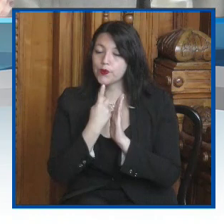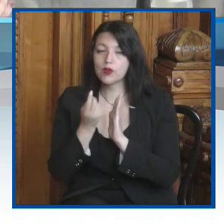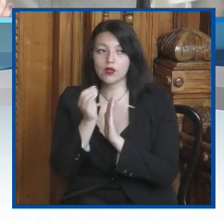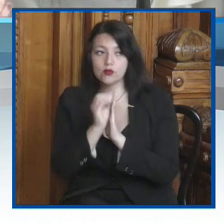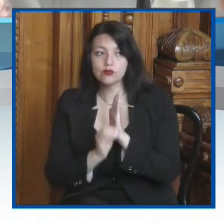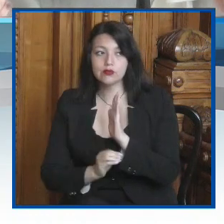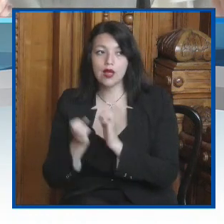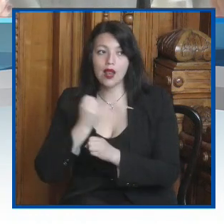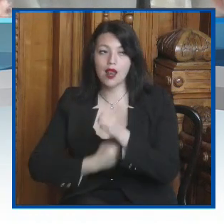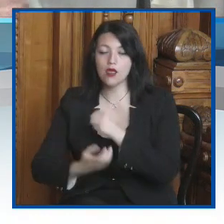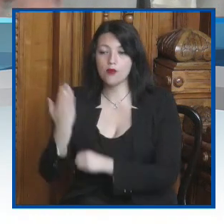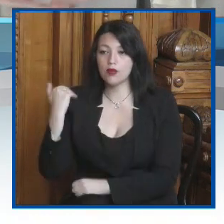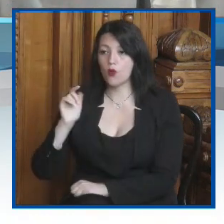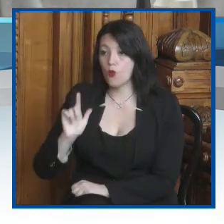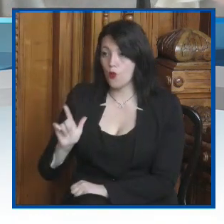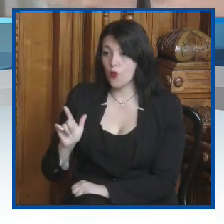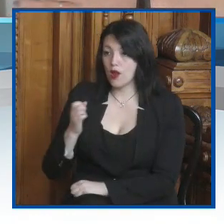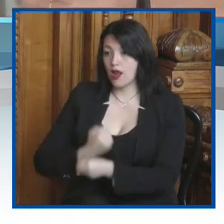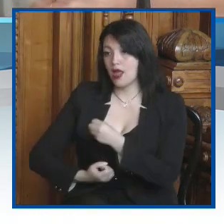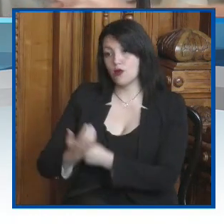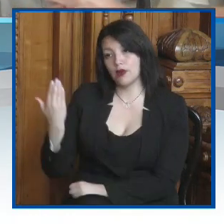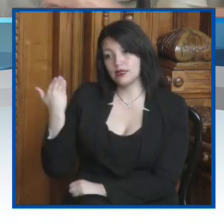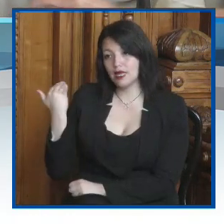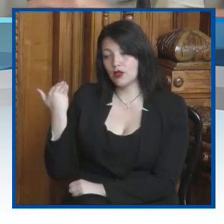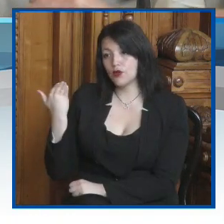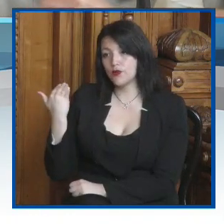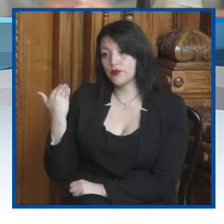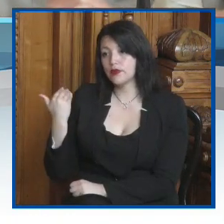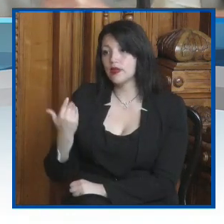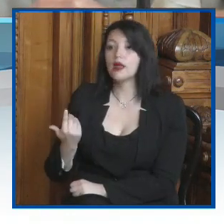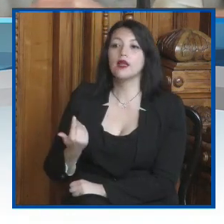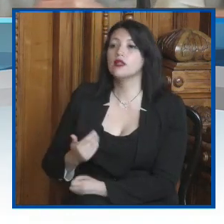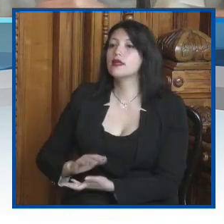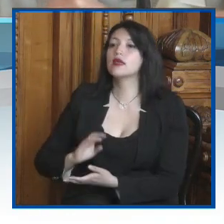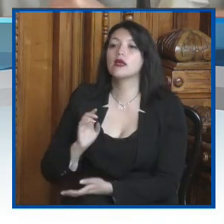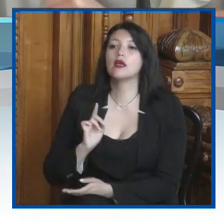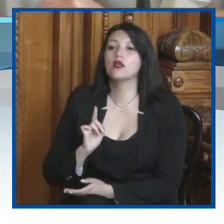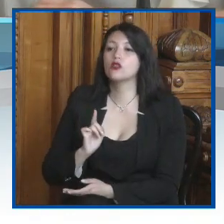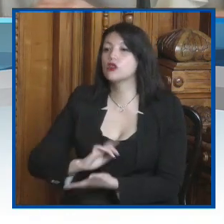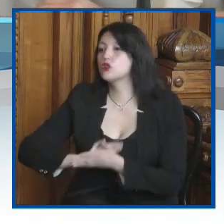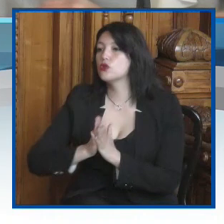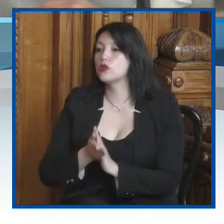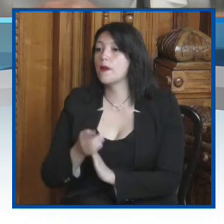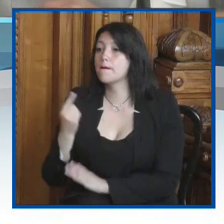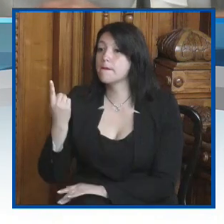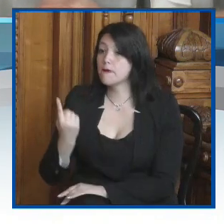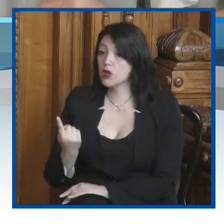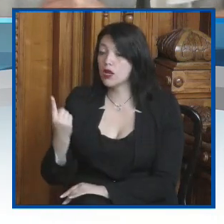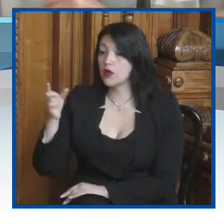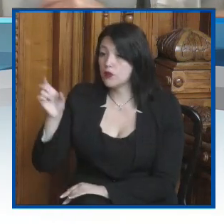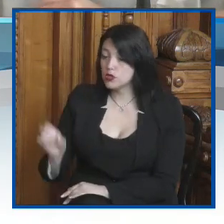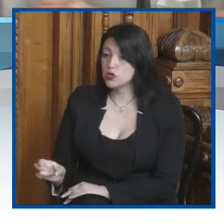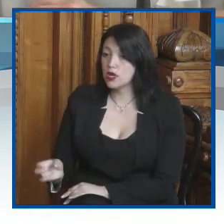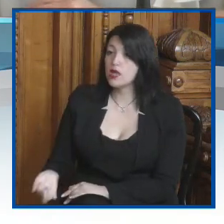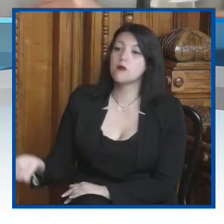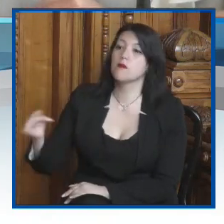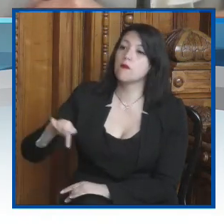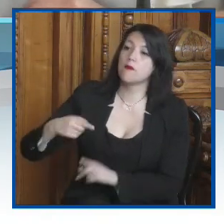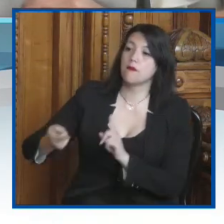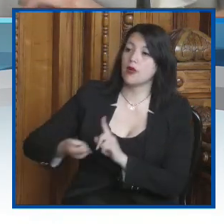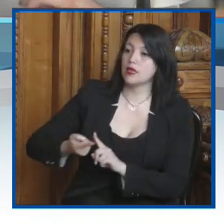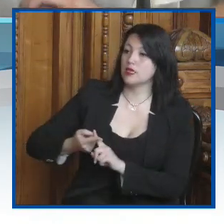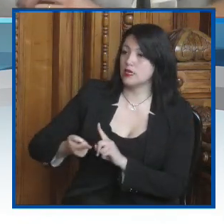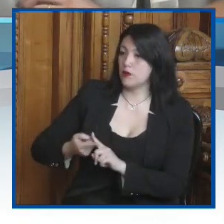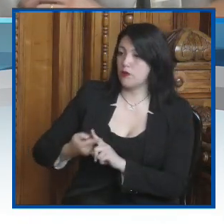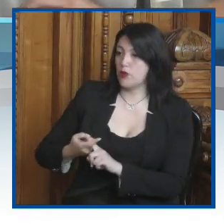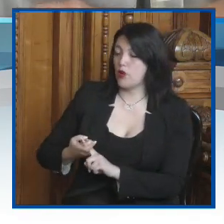Desde el año pasado, desde julio del año pasado, damos una encuesta a la ciudadanía cada vez que viene al juzgado una persona y que participó de alguno